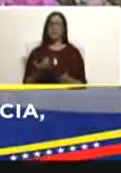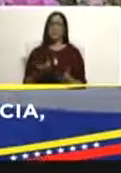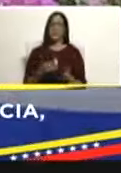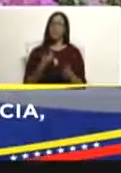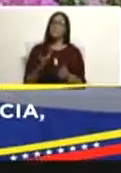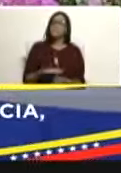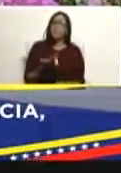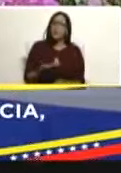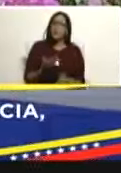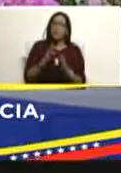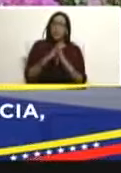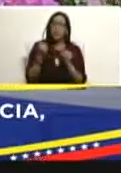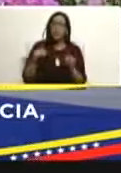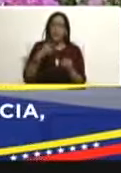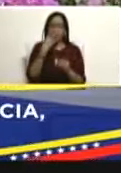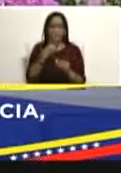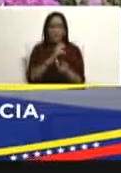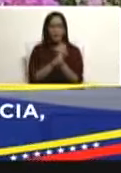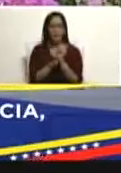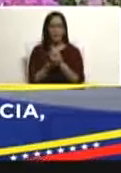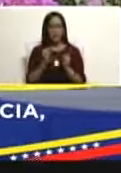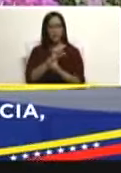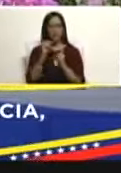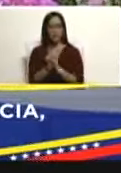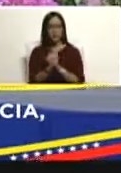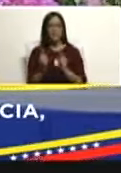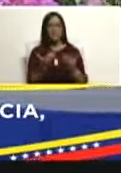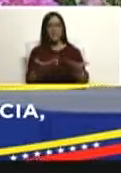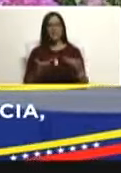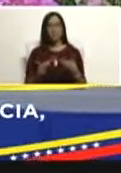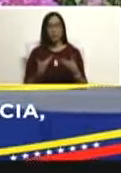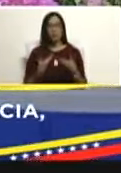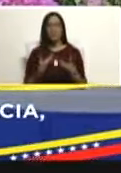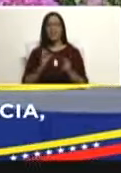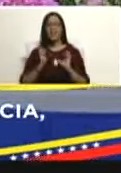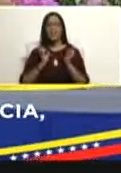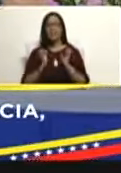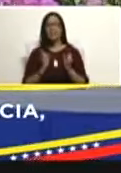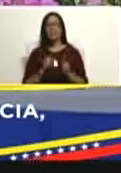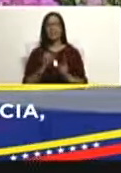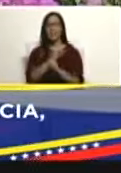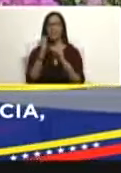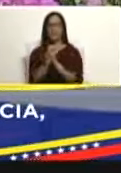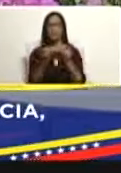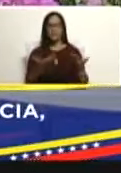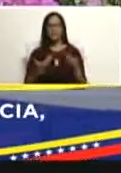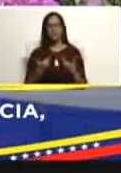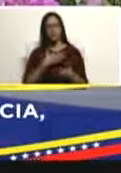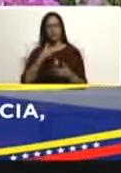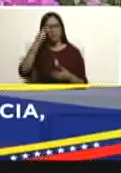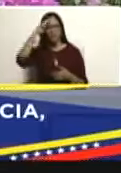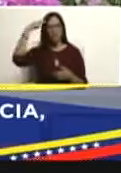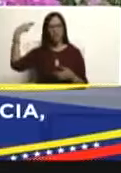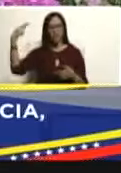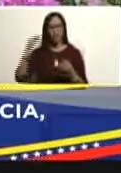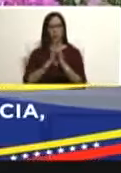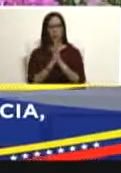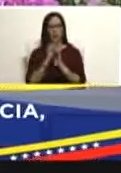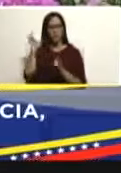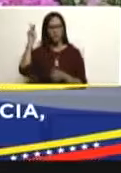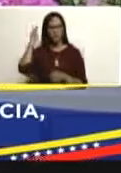y todos tienen que ver con el cambio climático que llegó, la emergencia climática que llegó. Yo quisiera una reflexión.